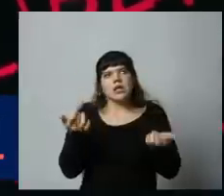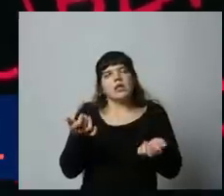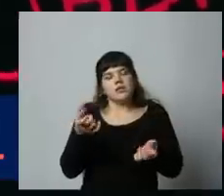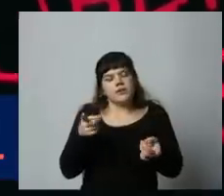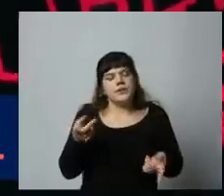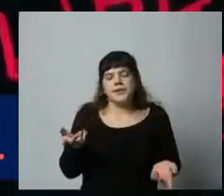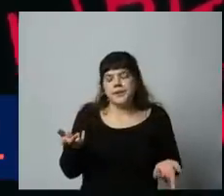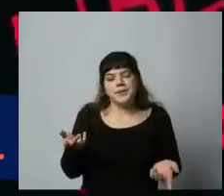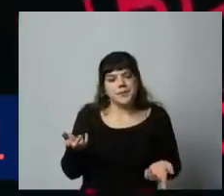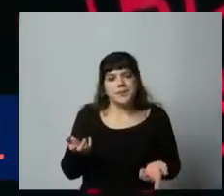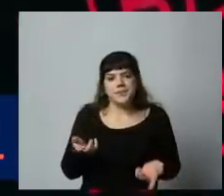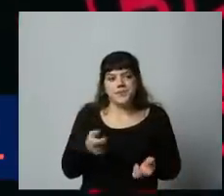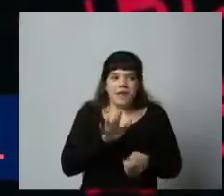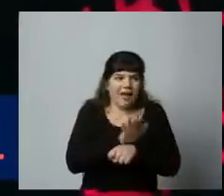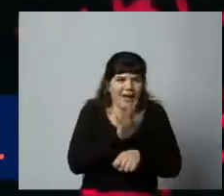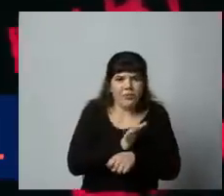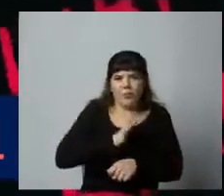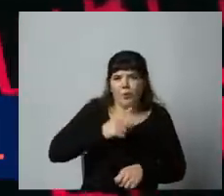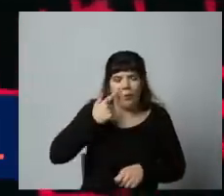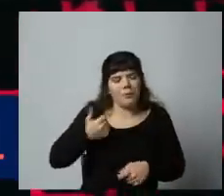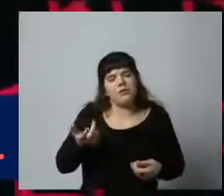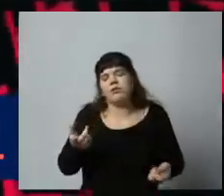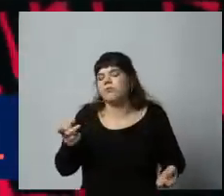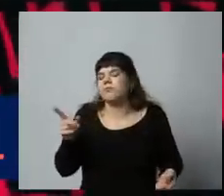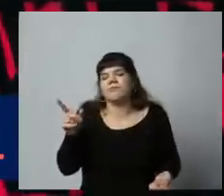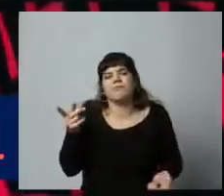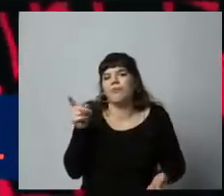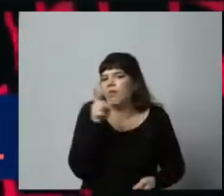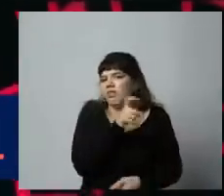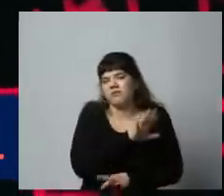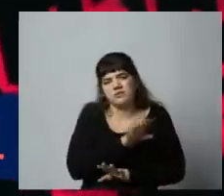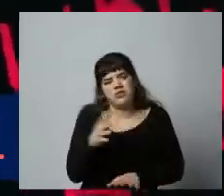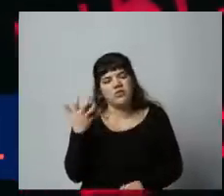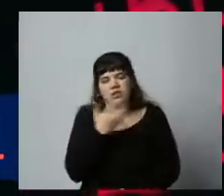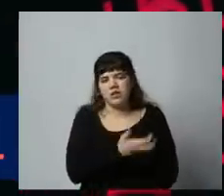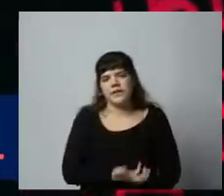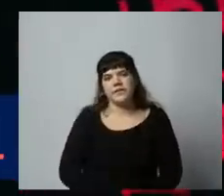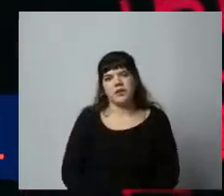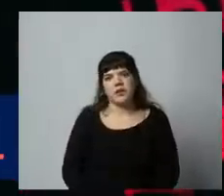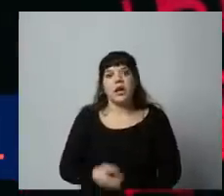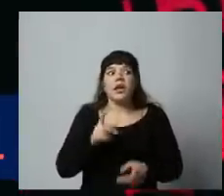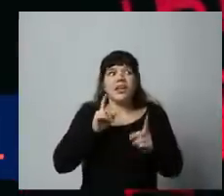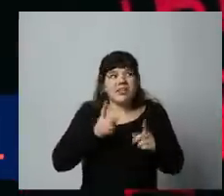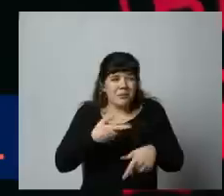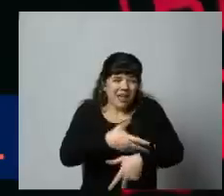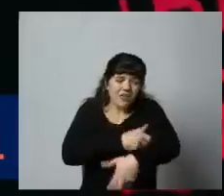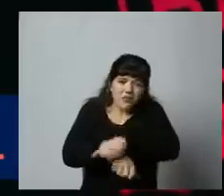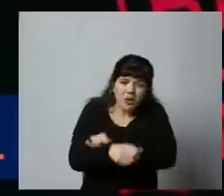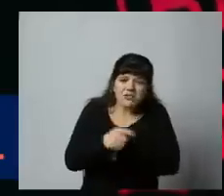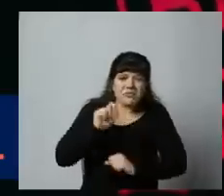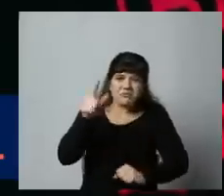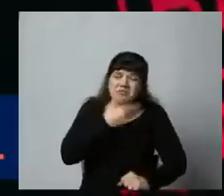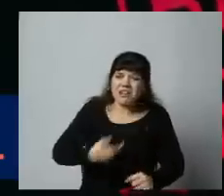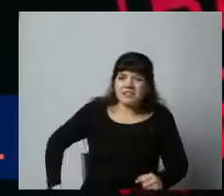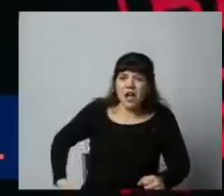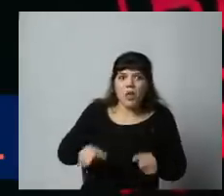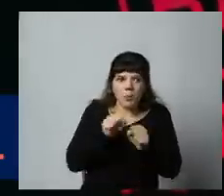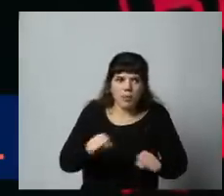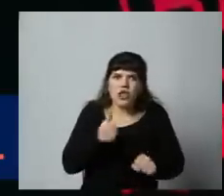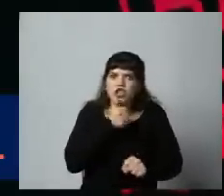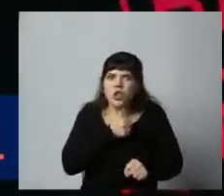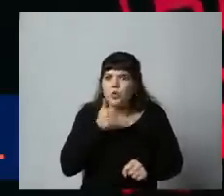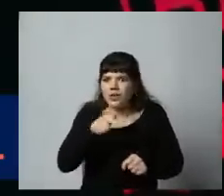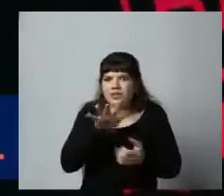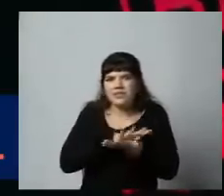artistas es tremenda es tremenda y además el esfuerzo que tendría que hacer el estado para tratar de subsanar o para tratar de